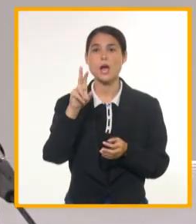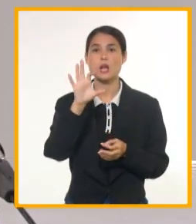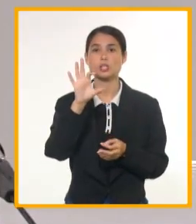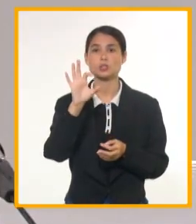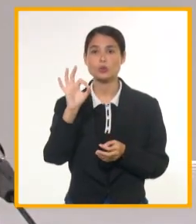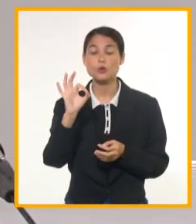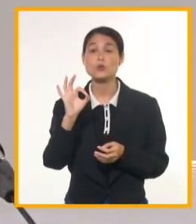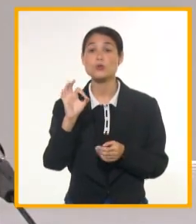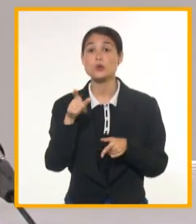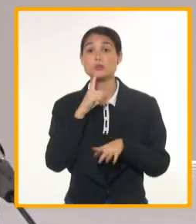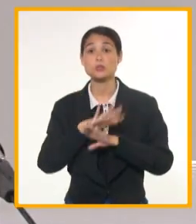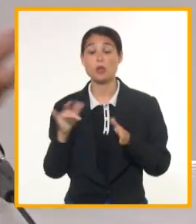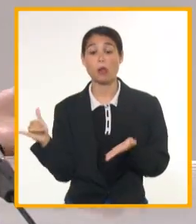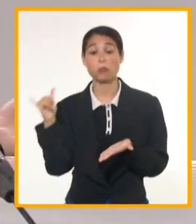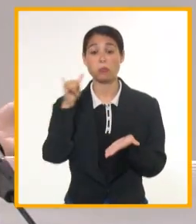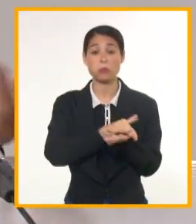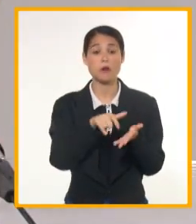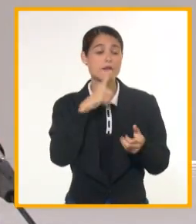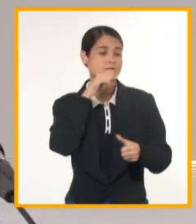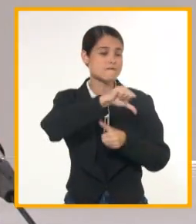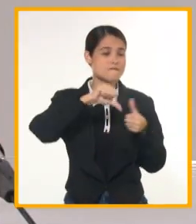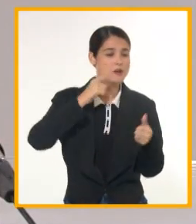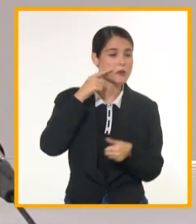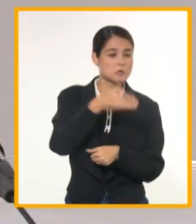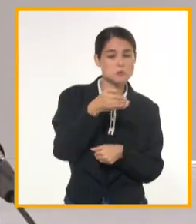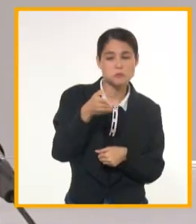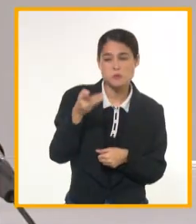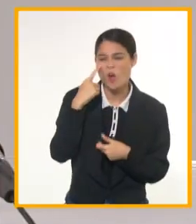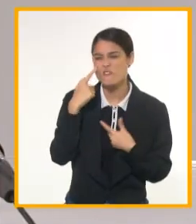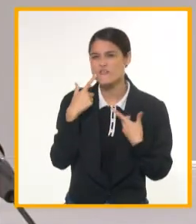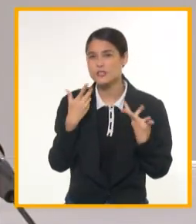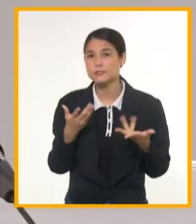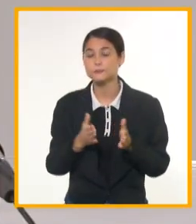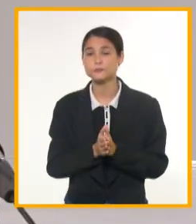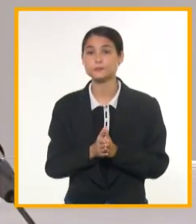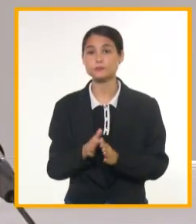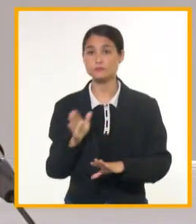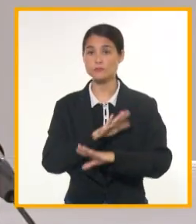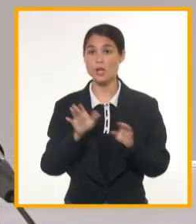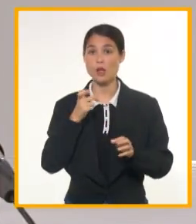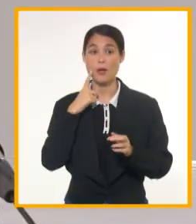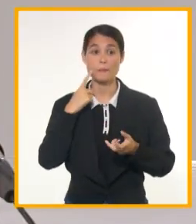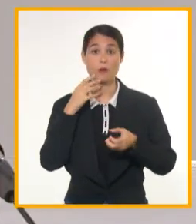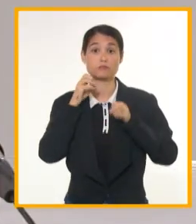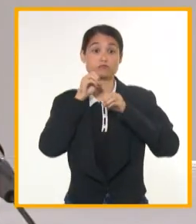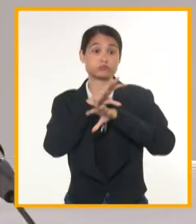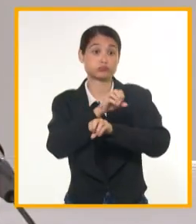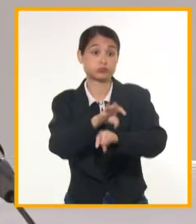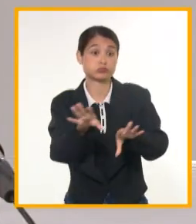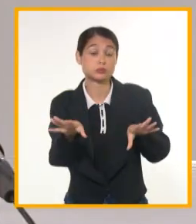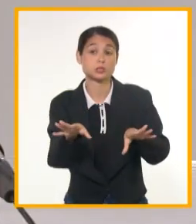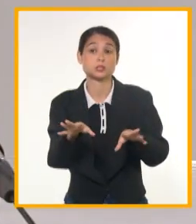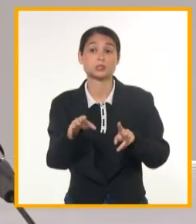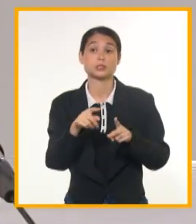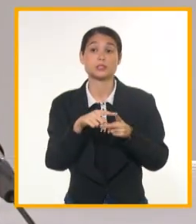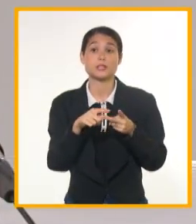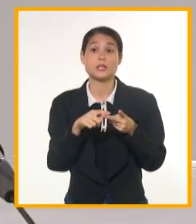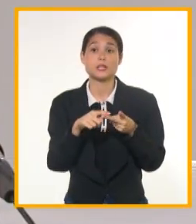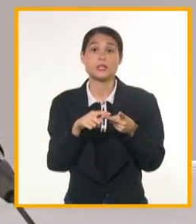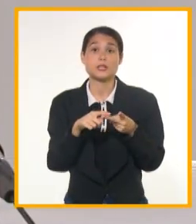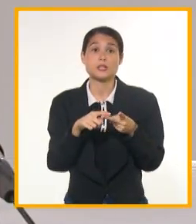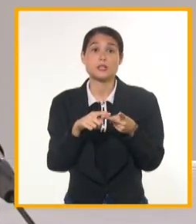que lo que contiene explica por qué no ha habido más divulgación realmente acerca de